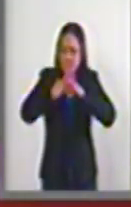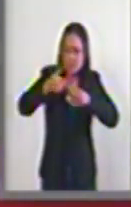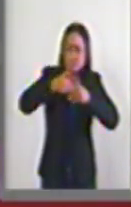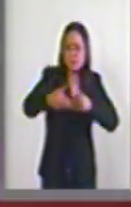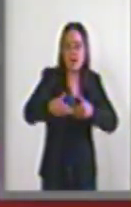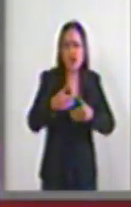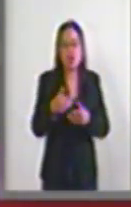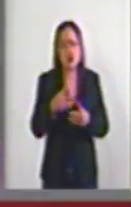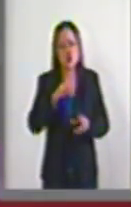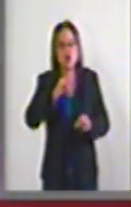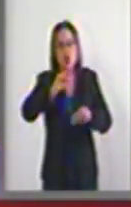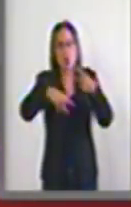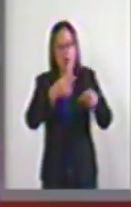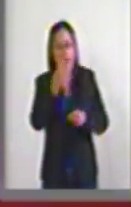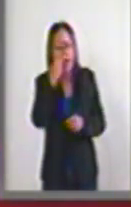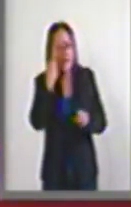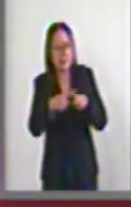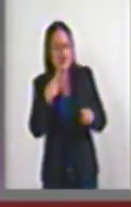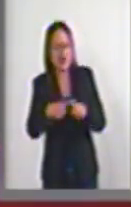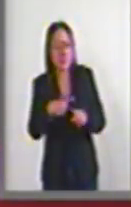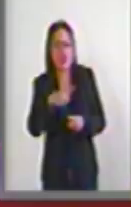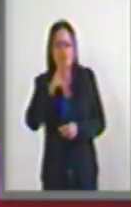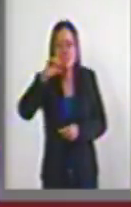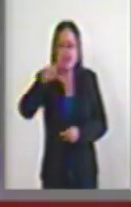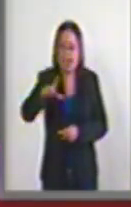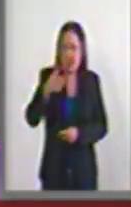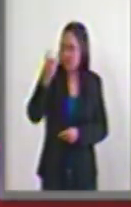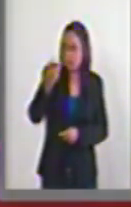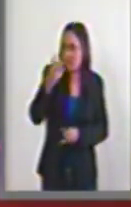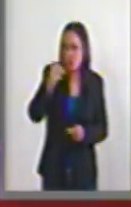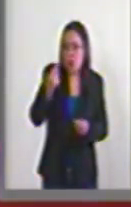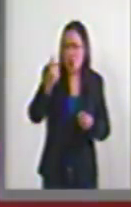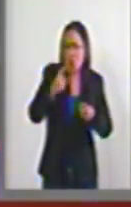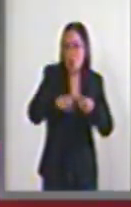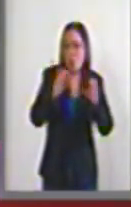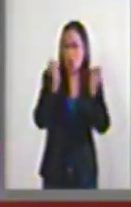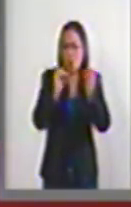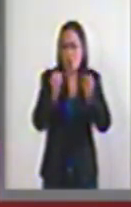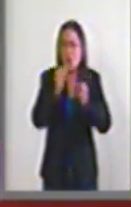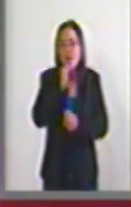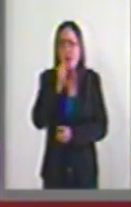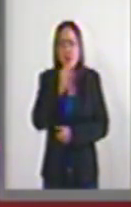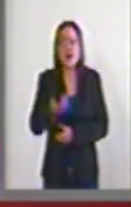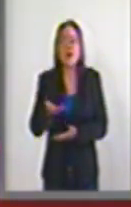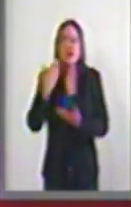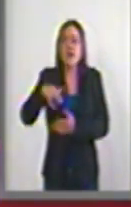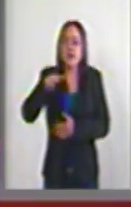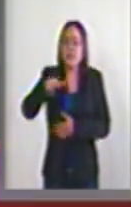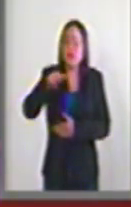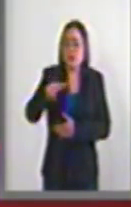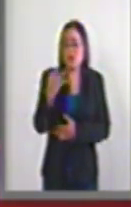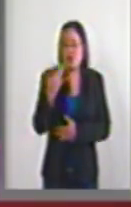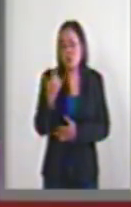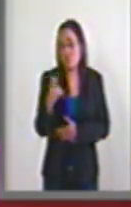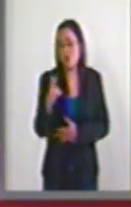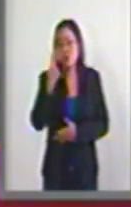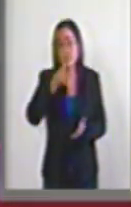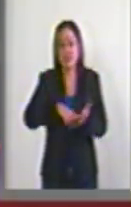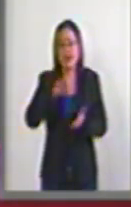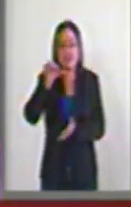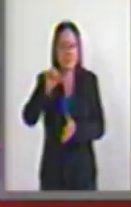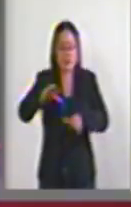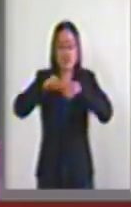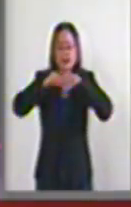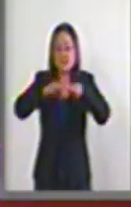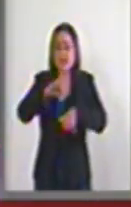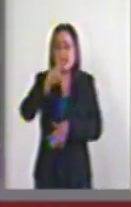la ausencia de dicho fiscal. Aunado a lo anterior, el 18 de julio del 2016 fue publicado en